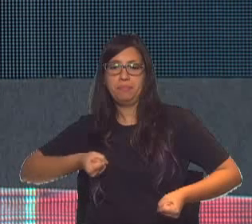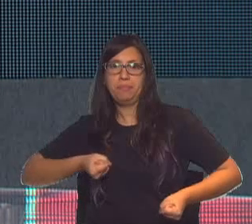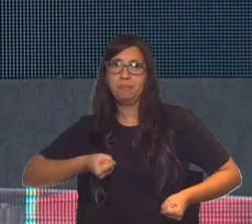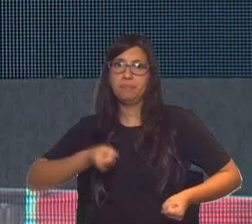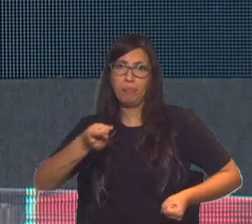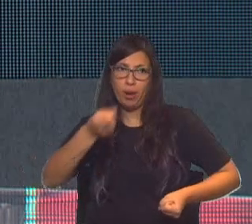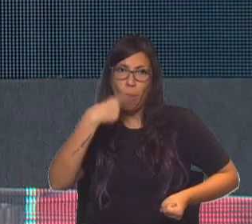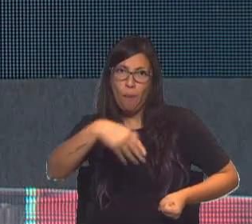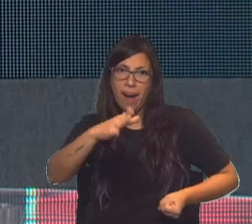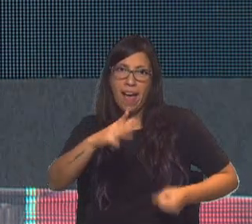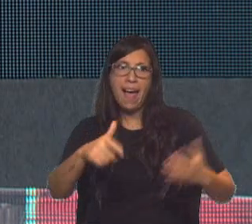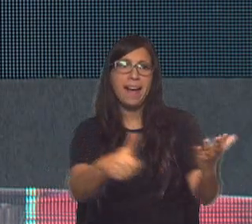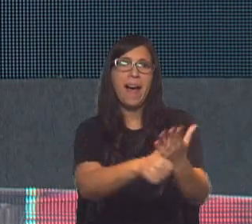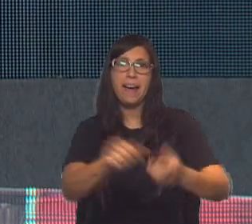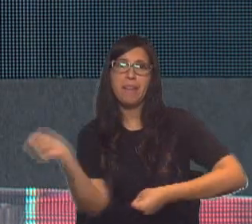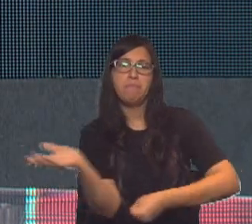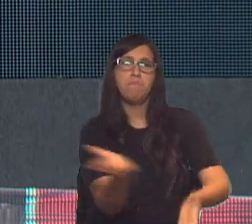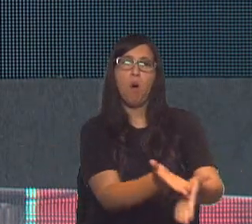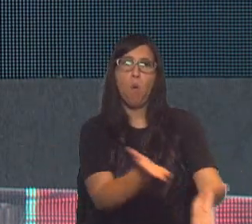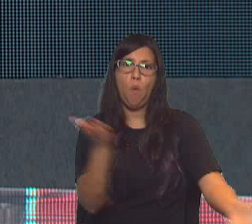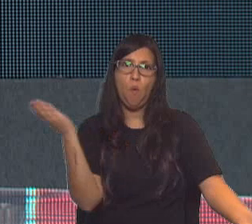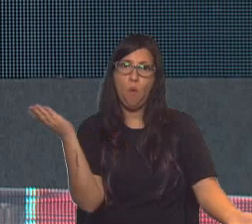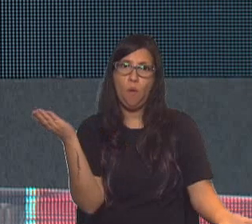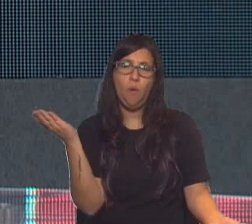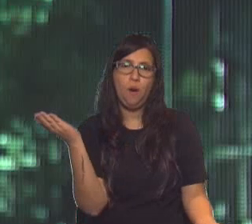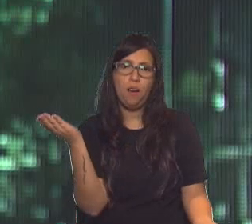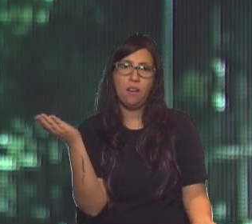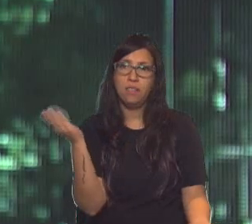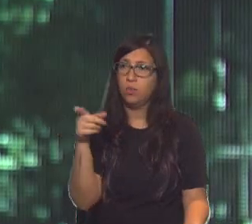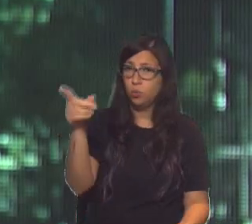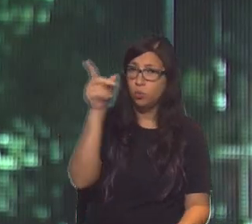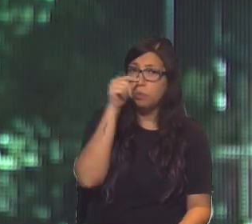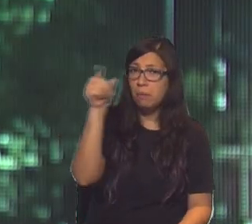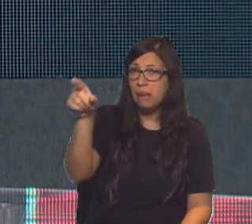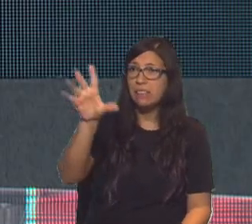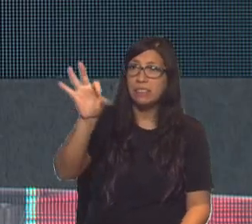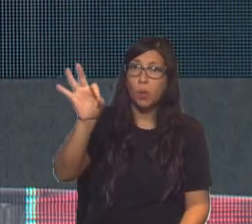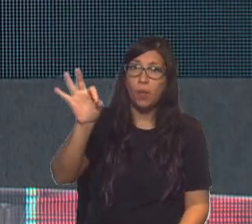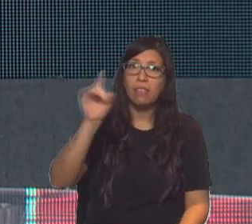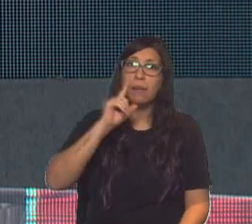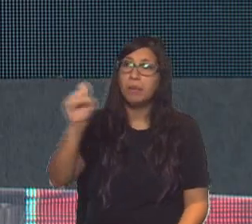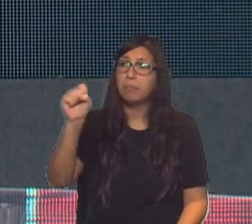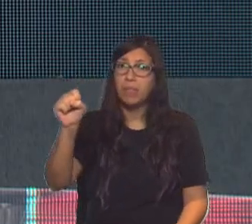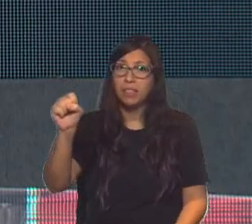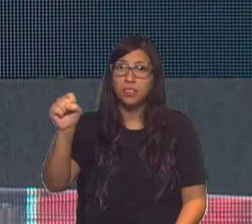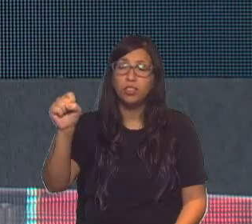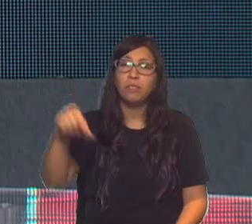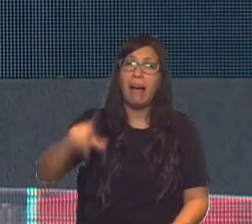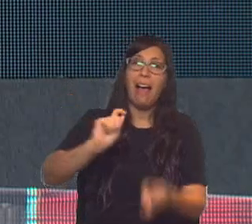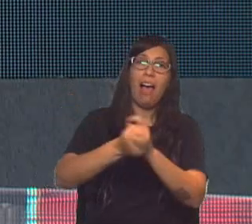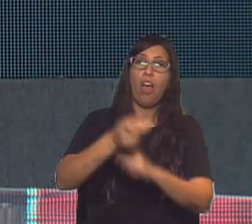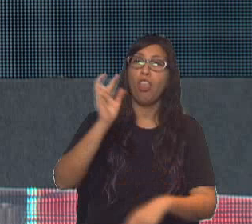viejo también dec tu viejo que gana 50 Lucas no va a ganar $50,000 va a ganar 50 pesos